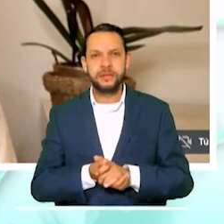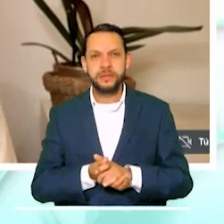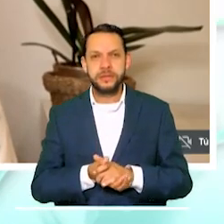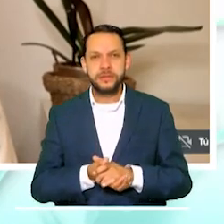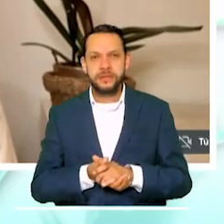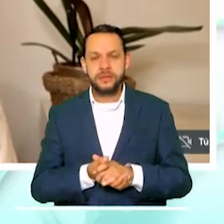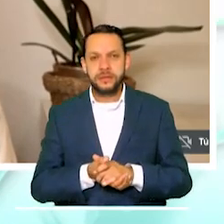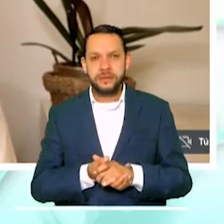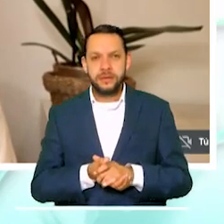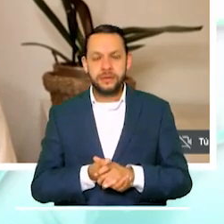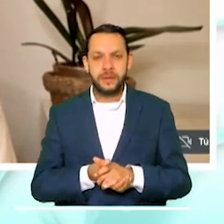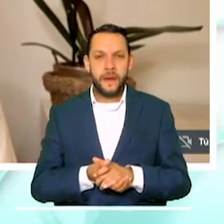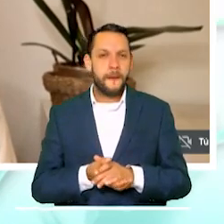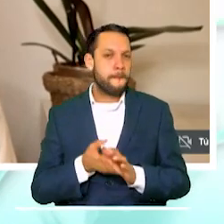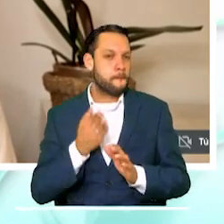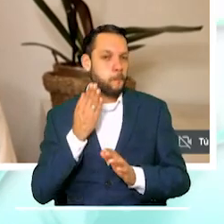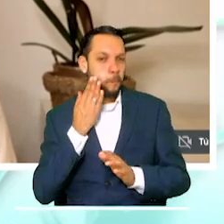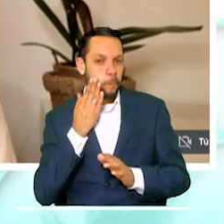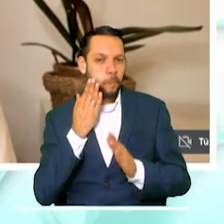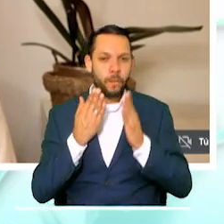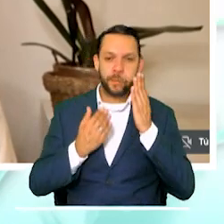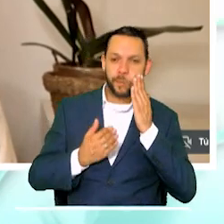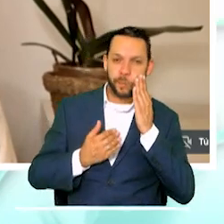En los cachetes,